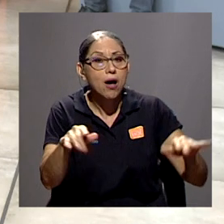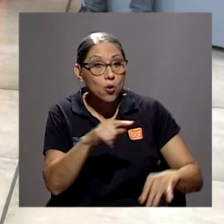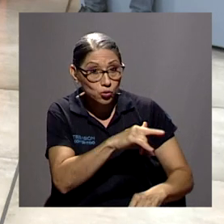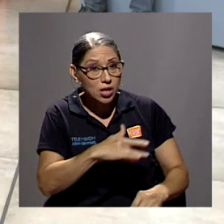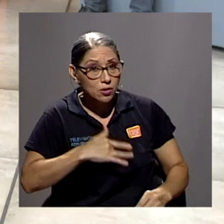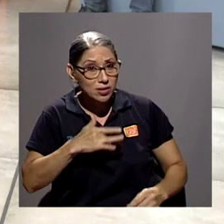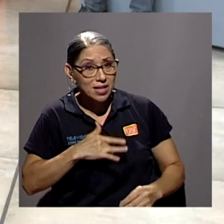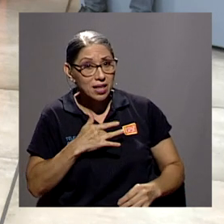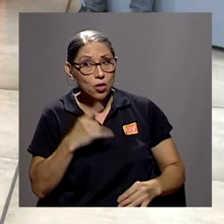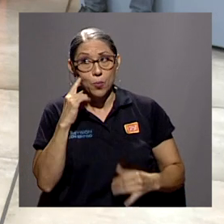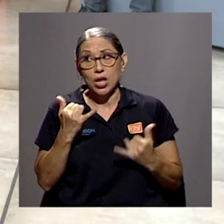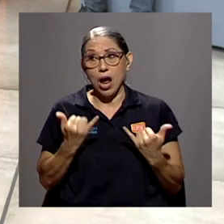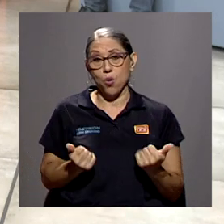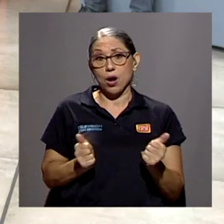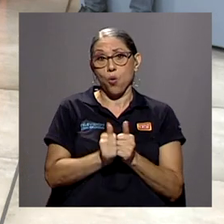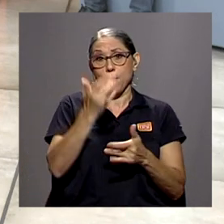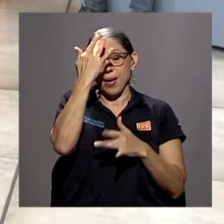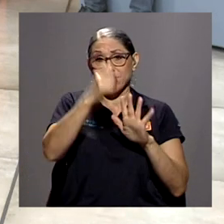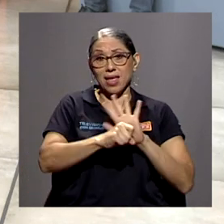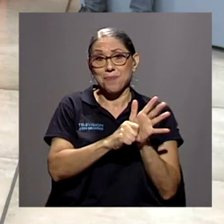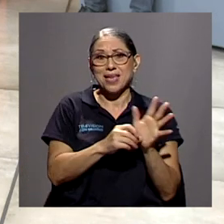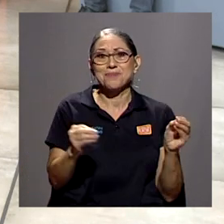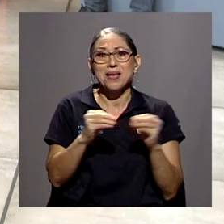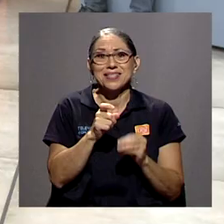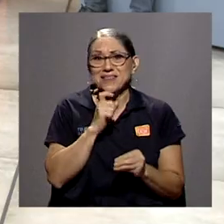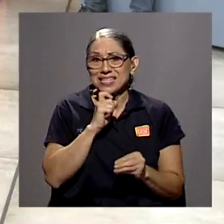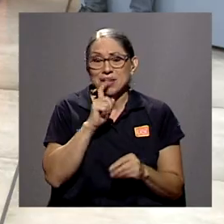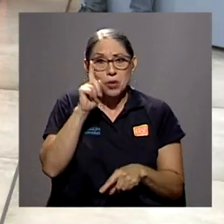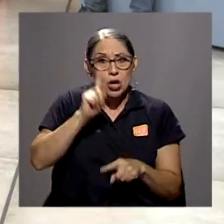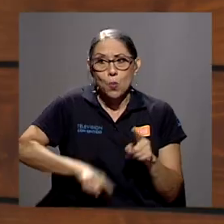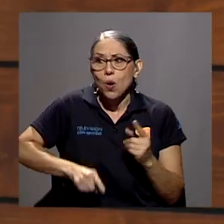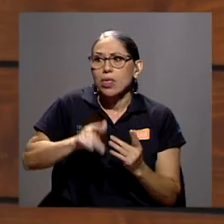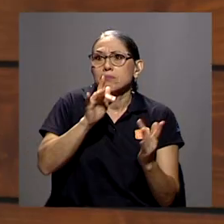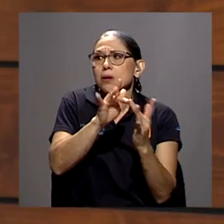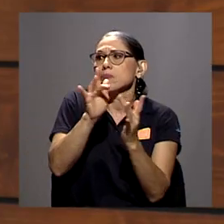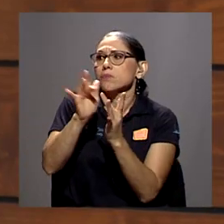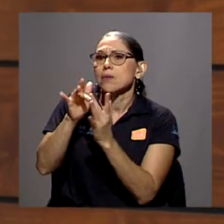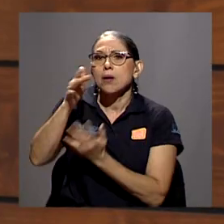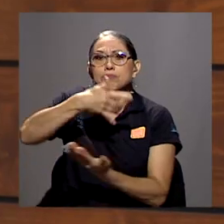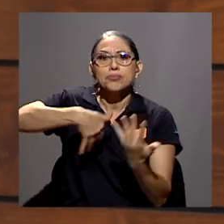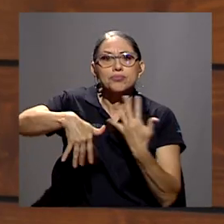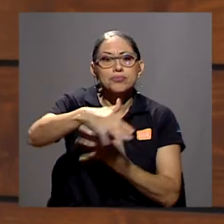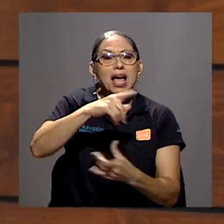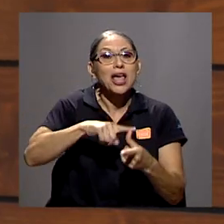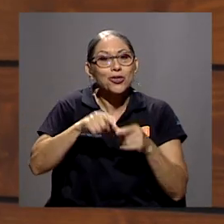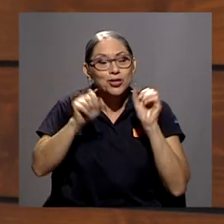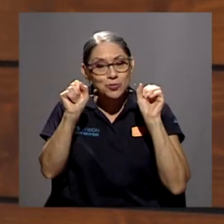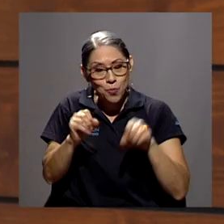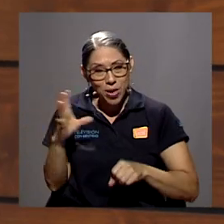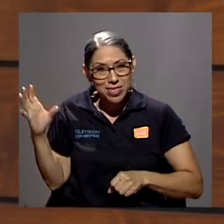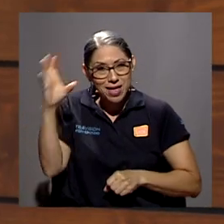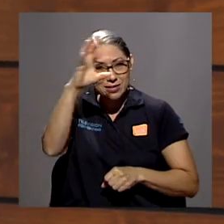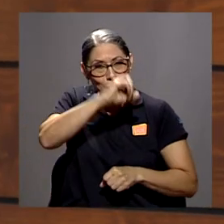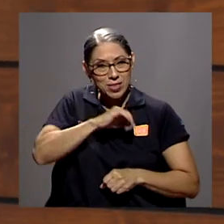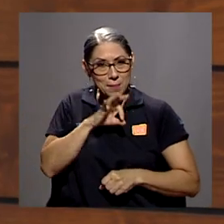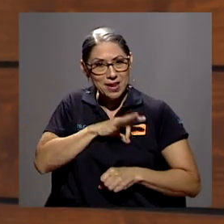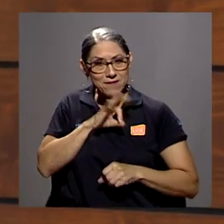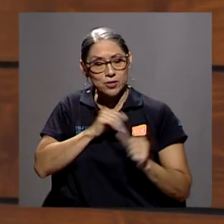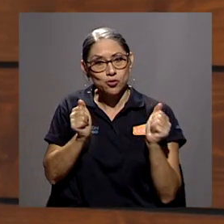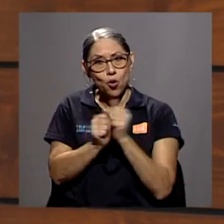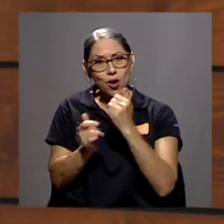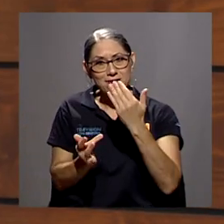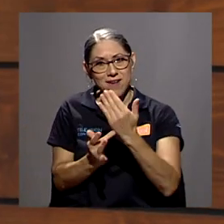en este momento de pandemia es mucho más difícil porque no tienen tanta interacción con el público y es a partir de las redes que pueden lograr réditos me cuenten un poquito la